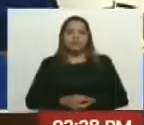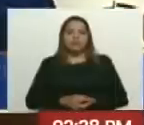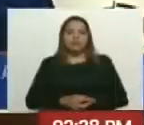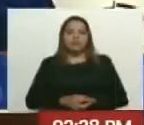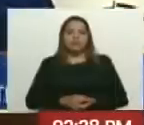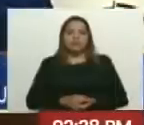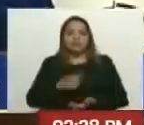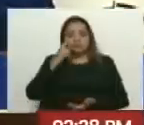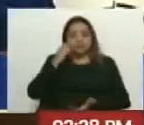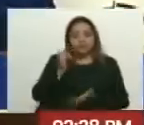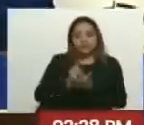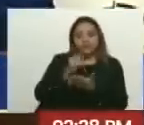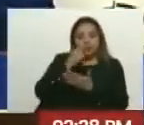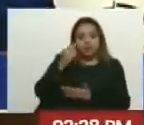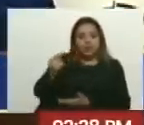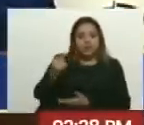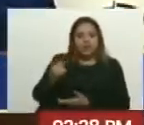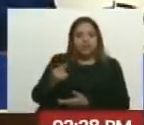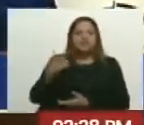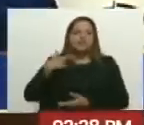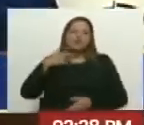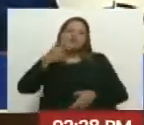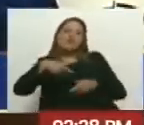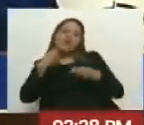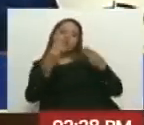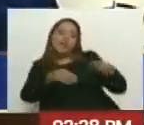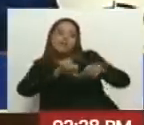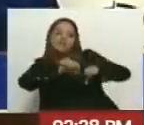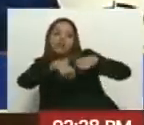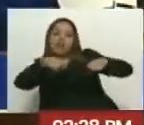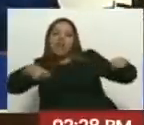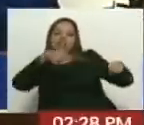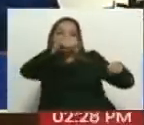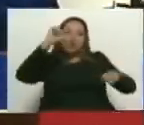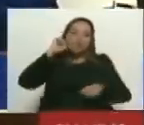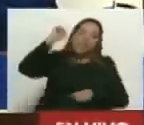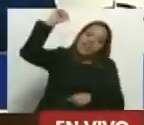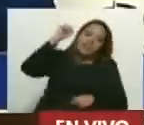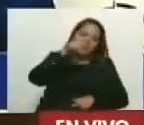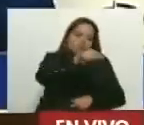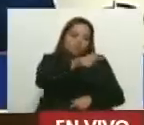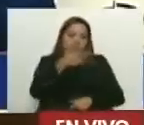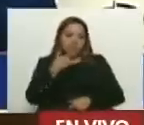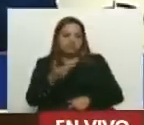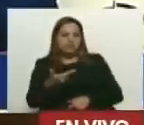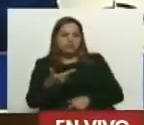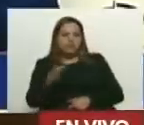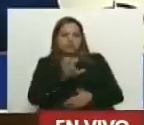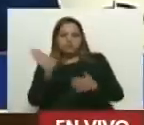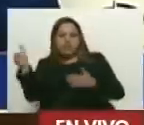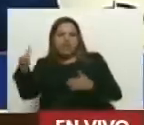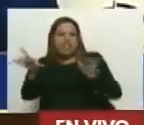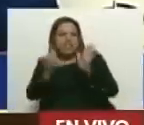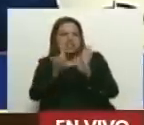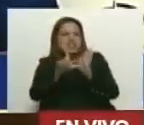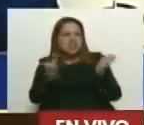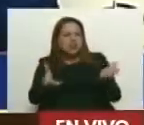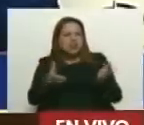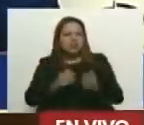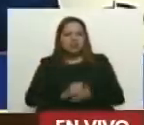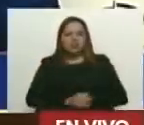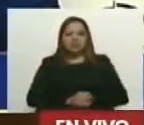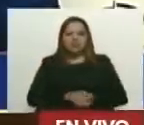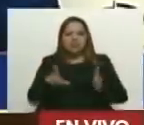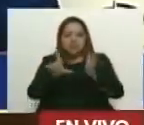Imagínense. Un mecate para que se guinden en el Liceo Alberto Carnevale. Un liceo, por cierto,